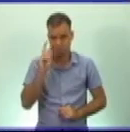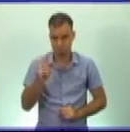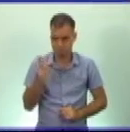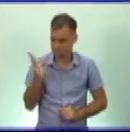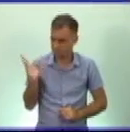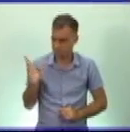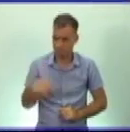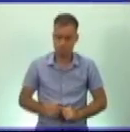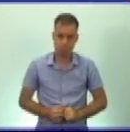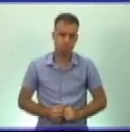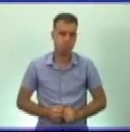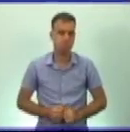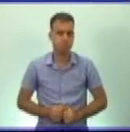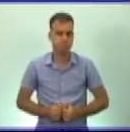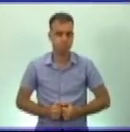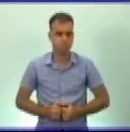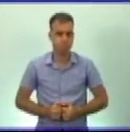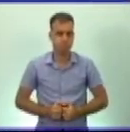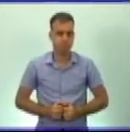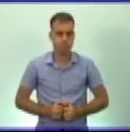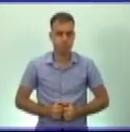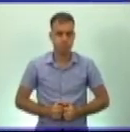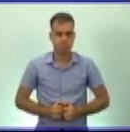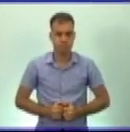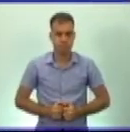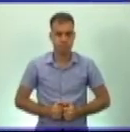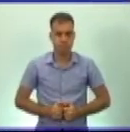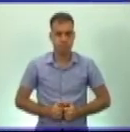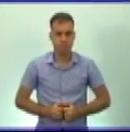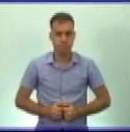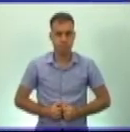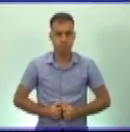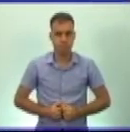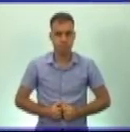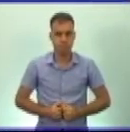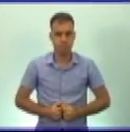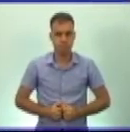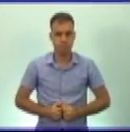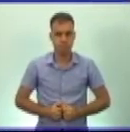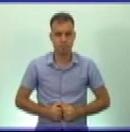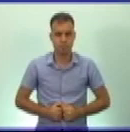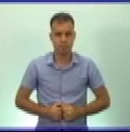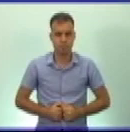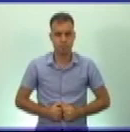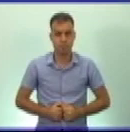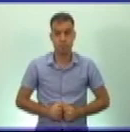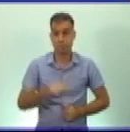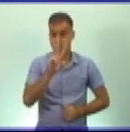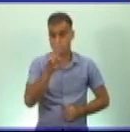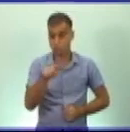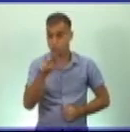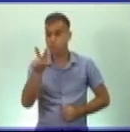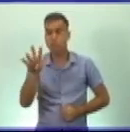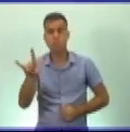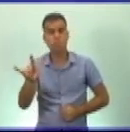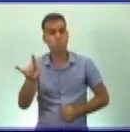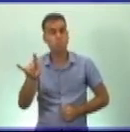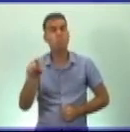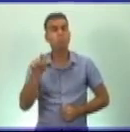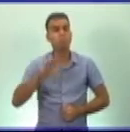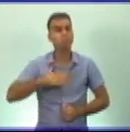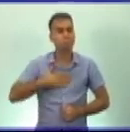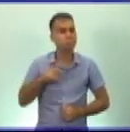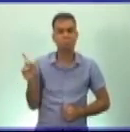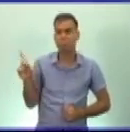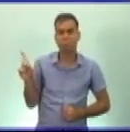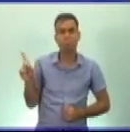3.29, 3.30 y 3.31 de su libro de texto. En el ejercicio 3.29 les dan una afirmación para